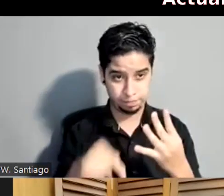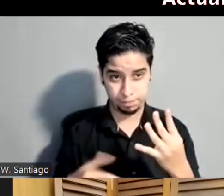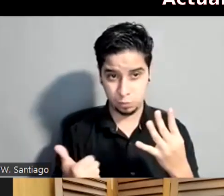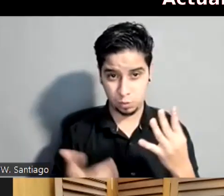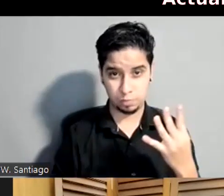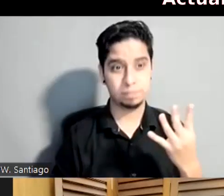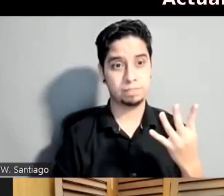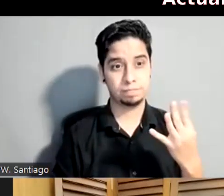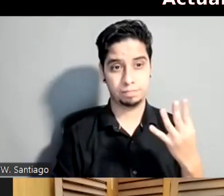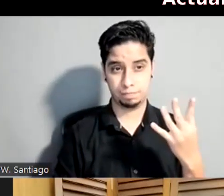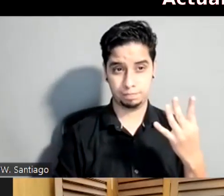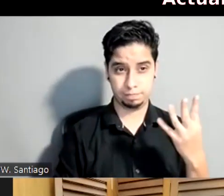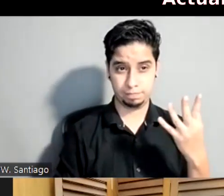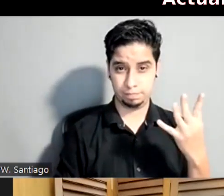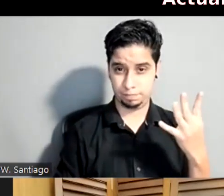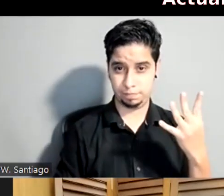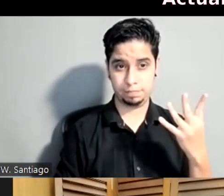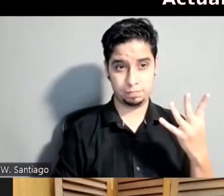Ahí está. ¿Eh?